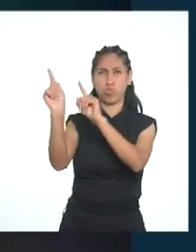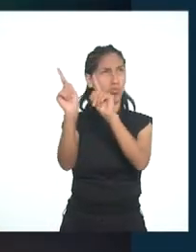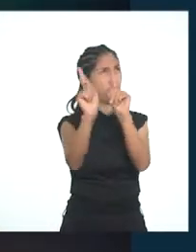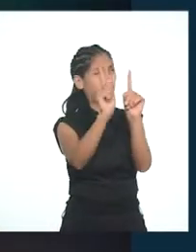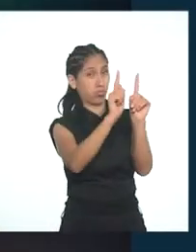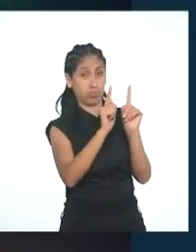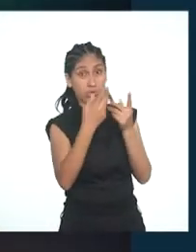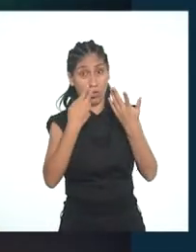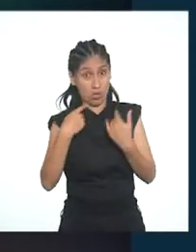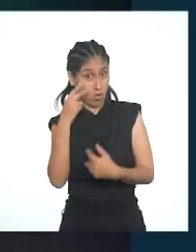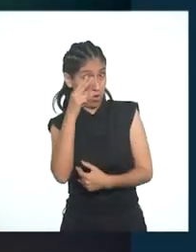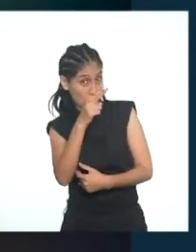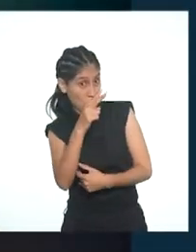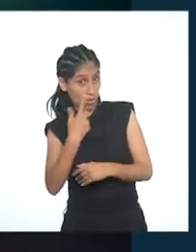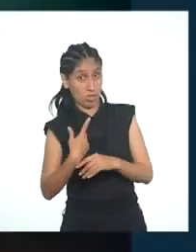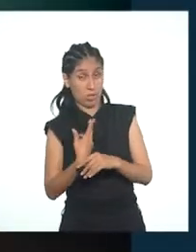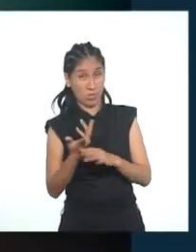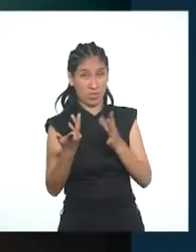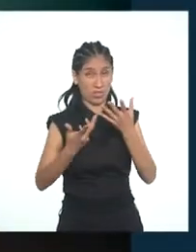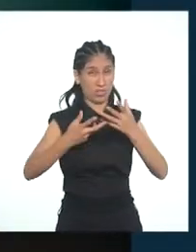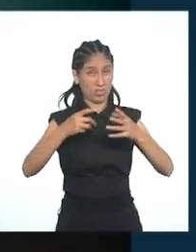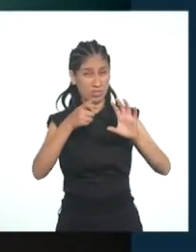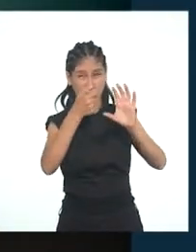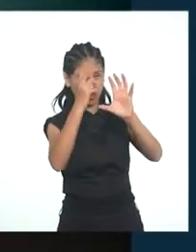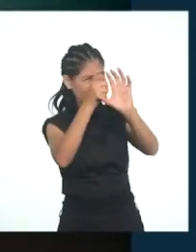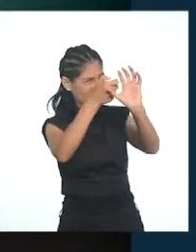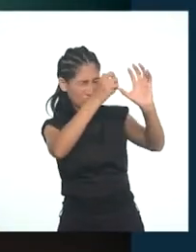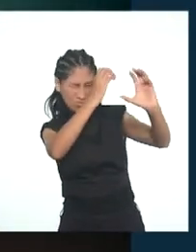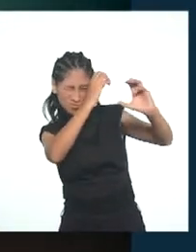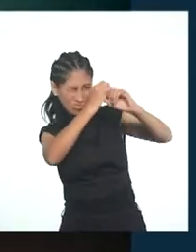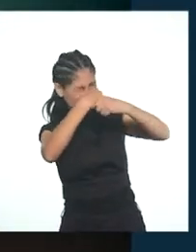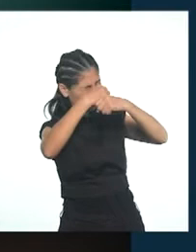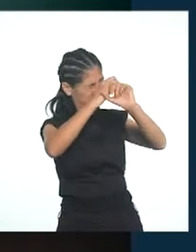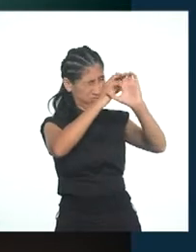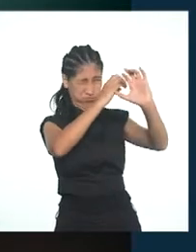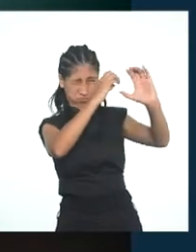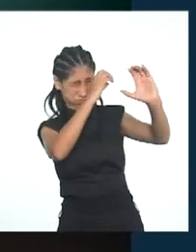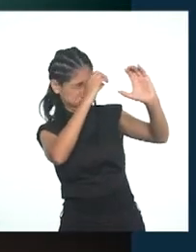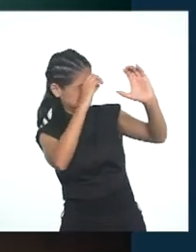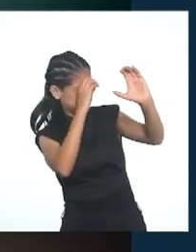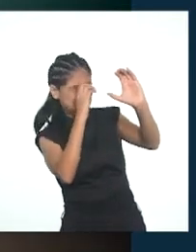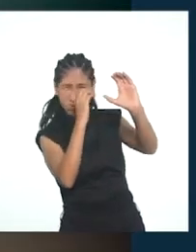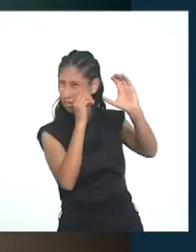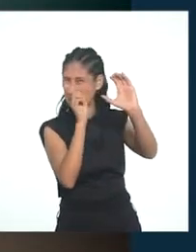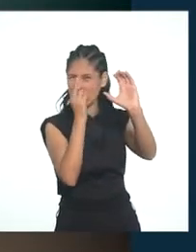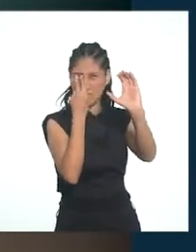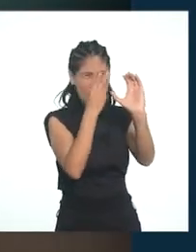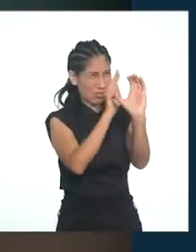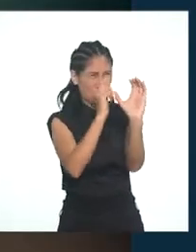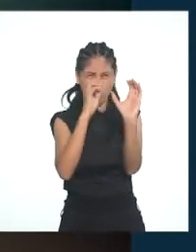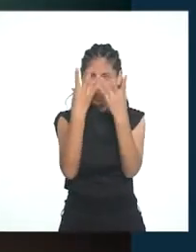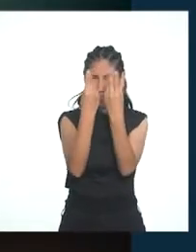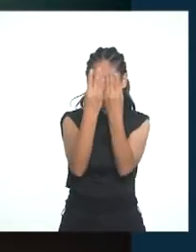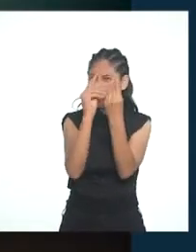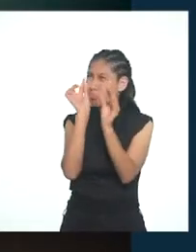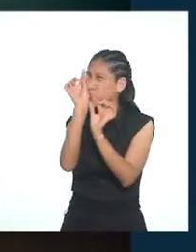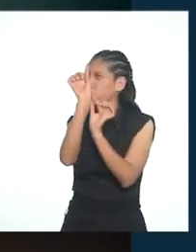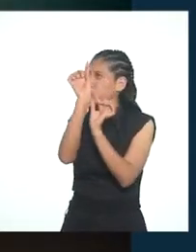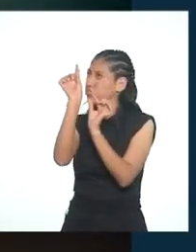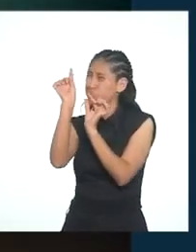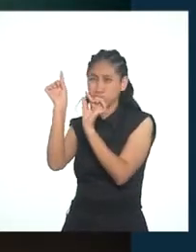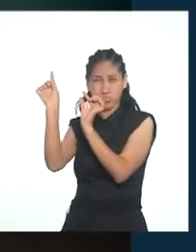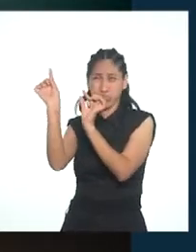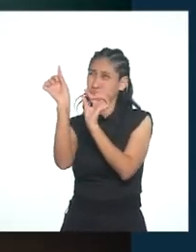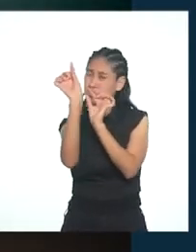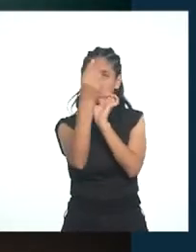de vista científico, sentiría un poco de incertidumbre y curiosidad por saber qué es lo que me rodea,